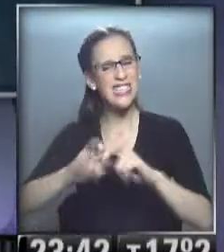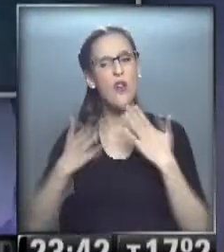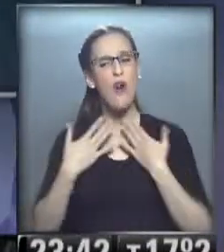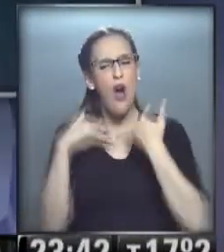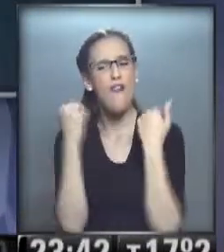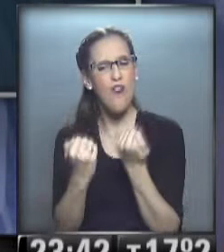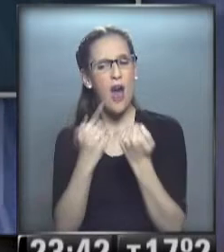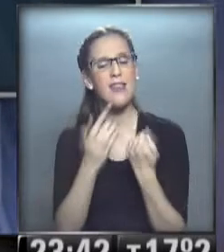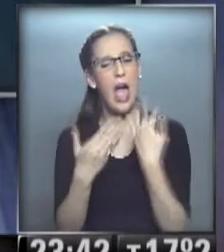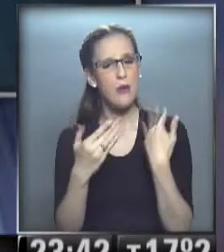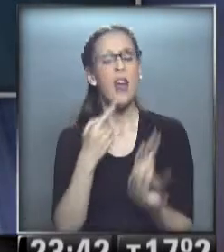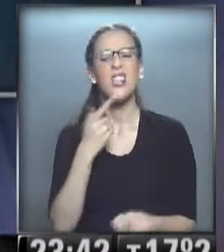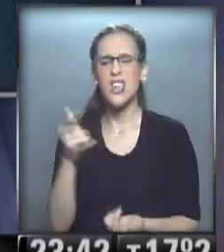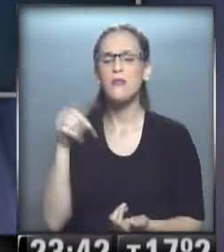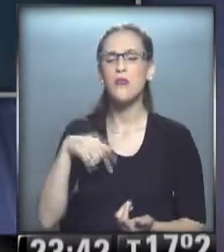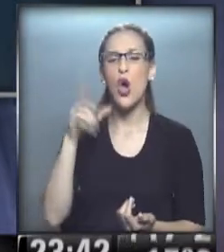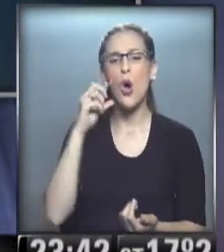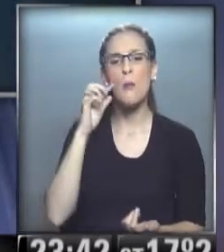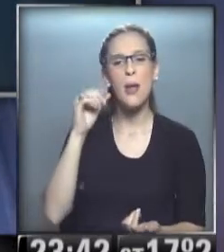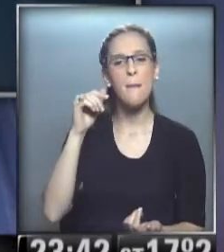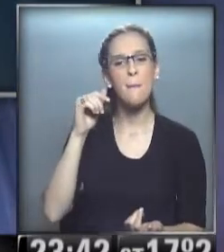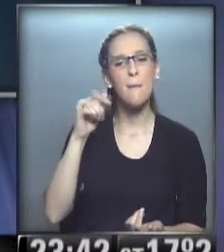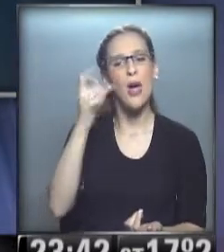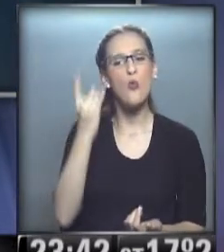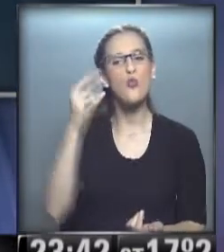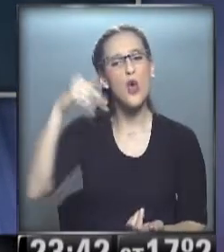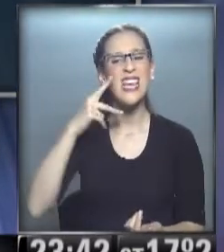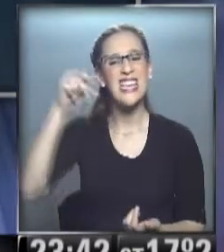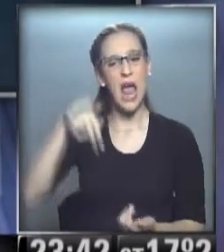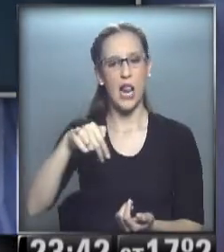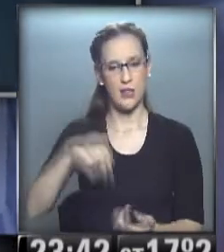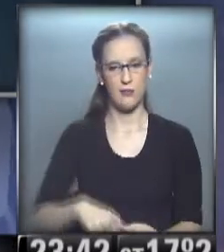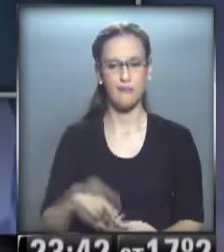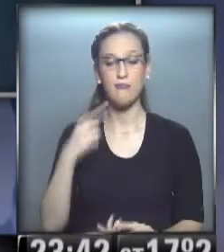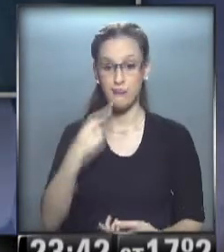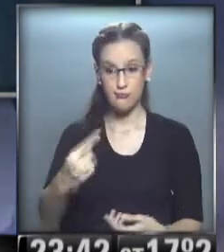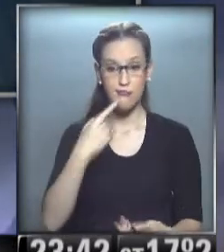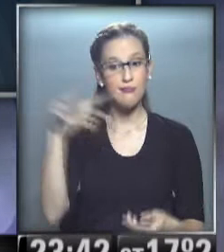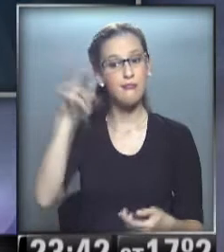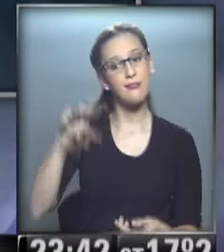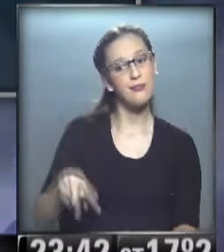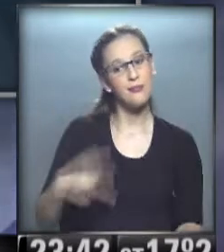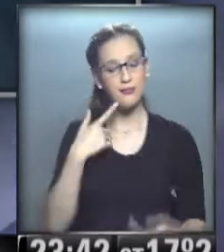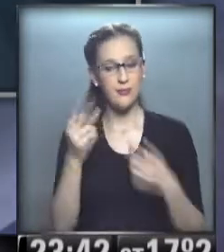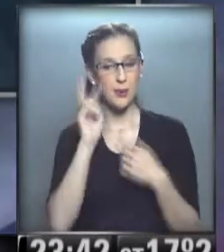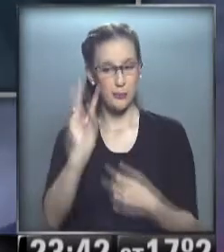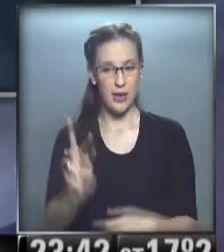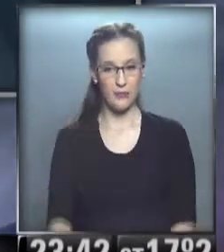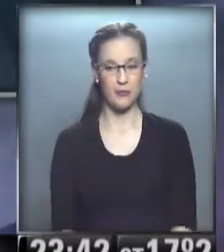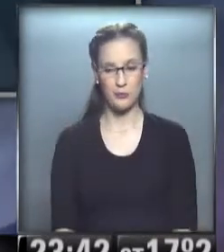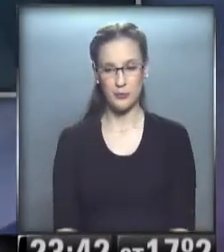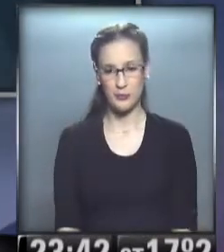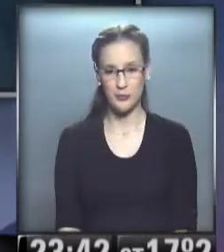ejemplo, la palabra de Eduardo Eumequian, presidente de la Corporación América, que dijo acerca de los cambios en el Gabinete que estos cambios son